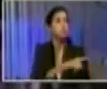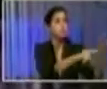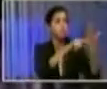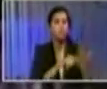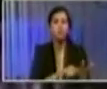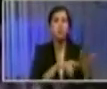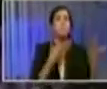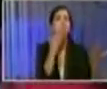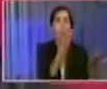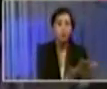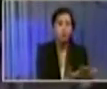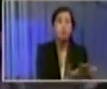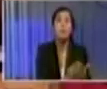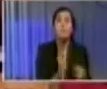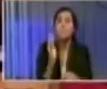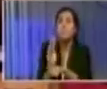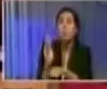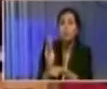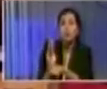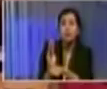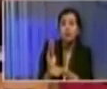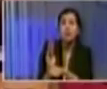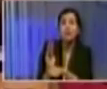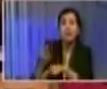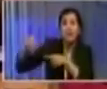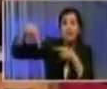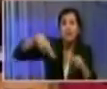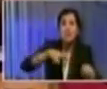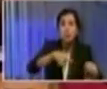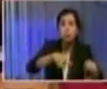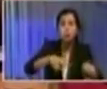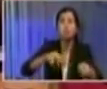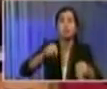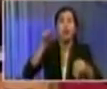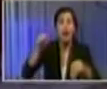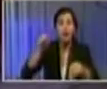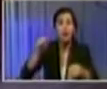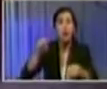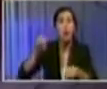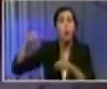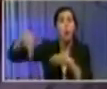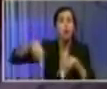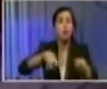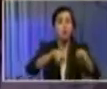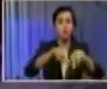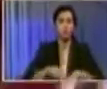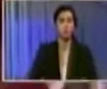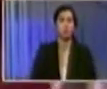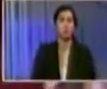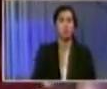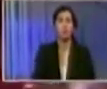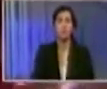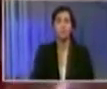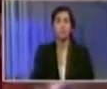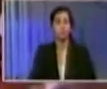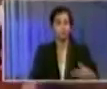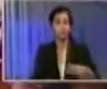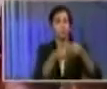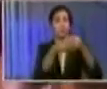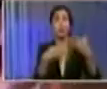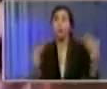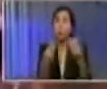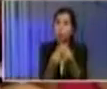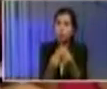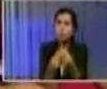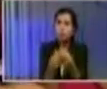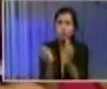del decreto para proteger las cuencas de los ríos del arco minero del Orinoco junto a la Fuerza Armada, porque